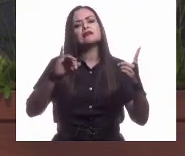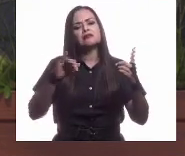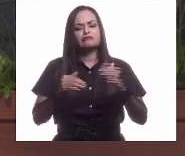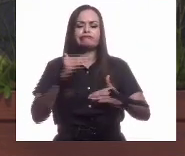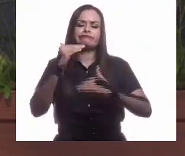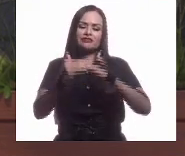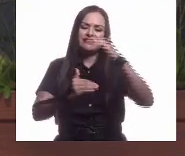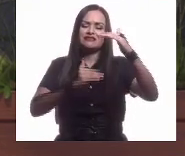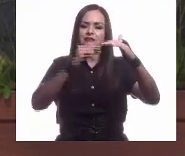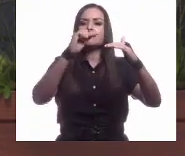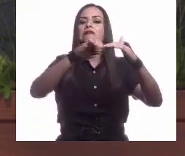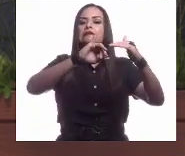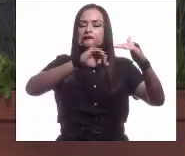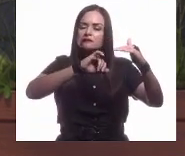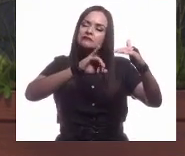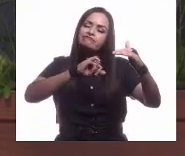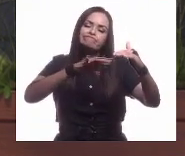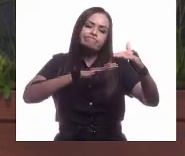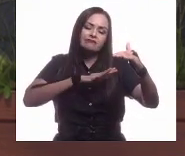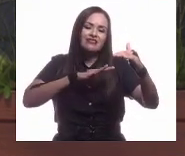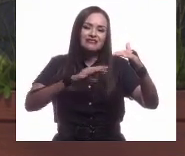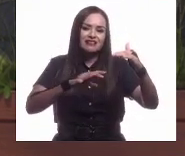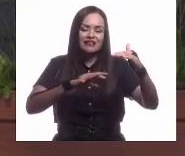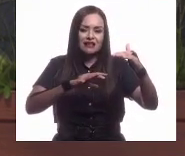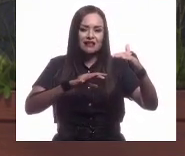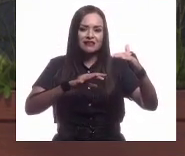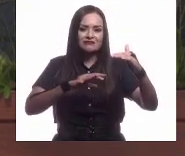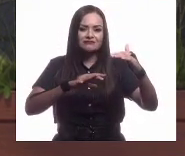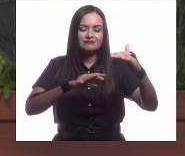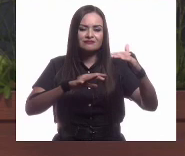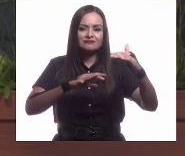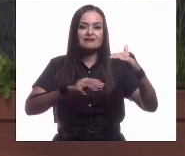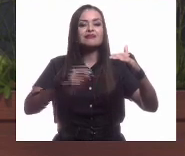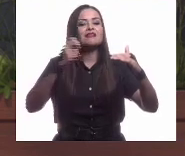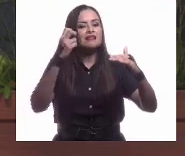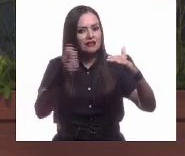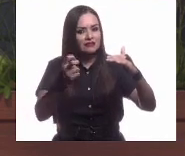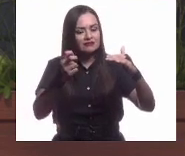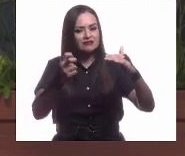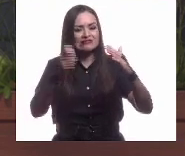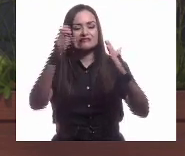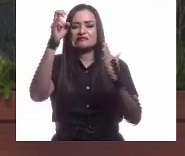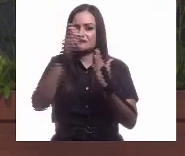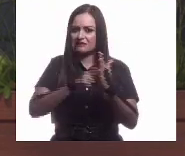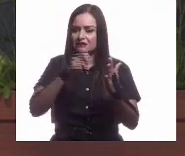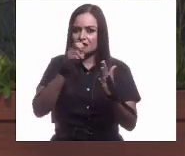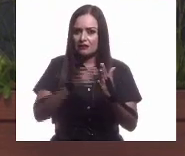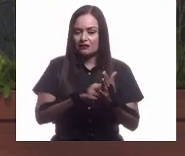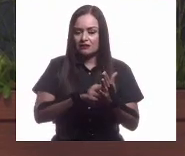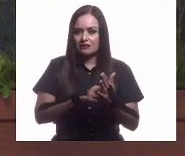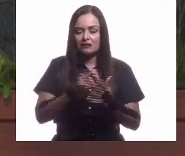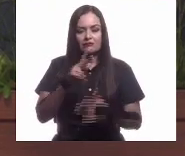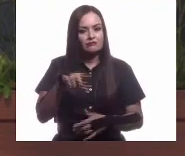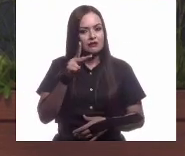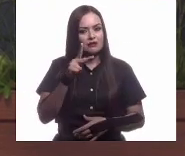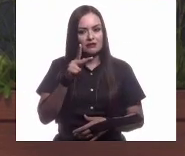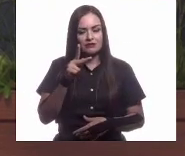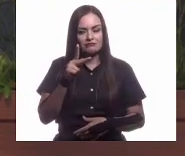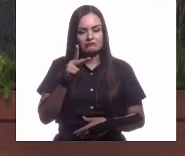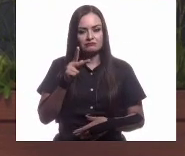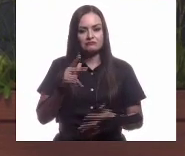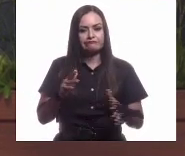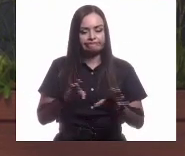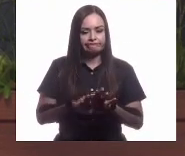sin desarrollo. Lo ha habido y es justamente lo que debemos corregir. Pero no podemos corregir y no